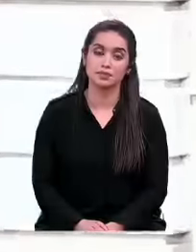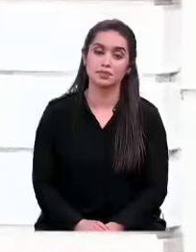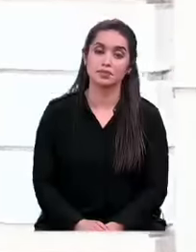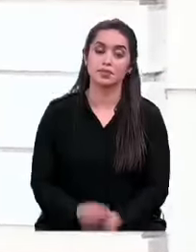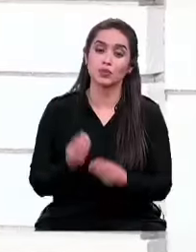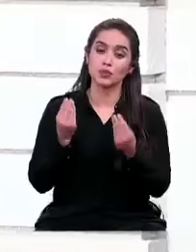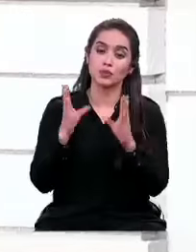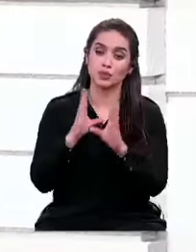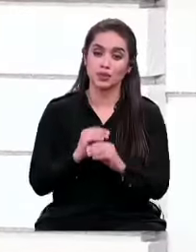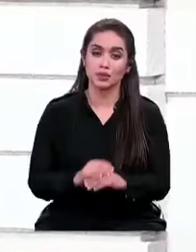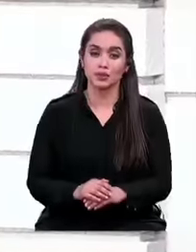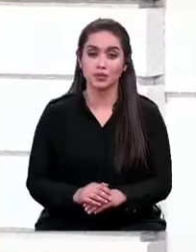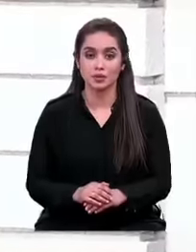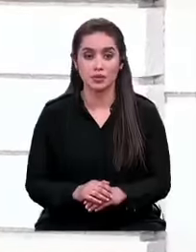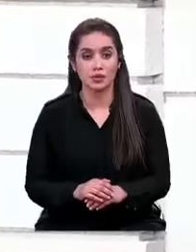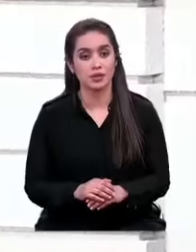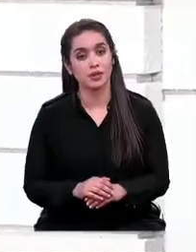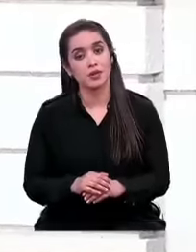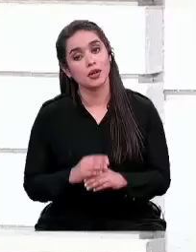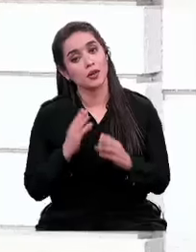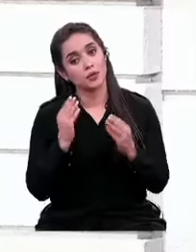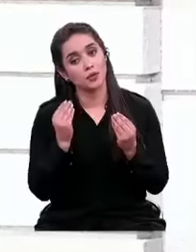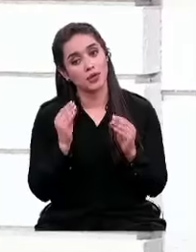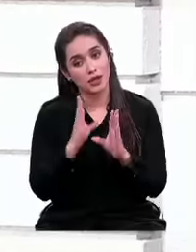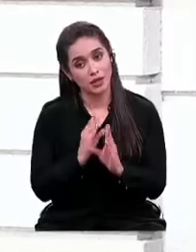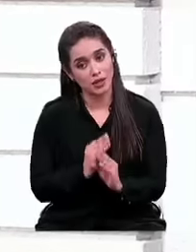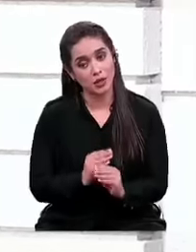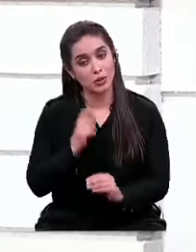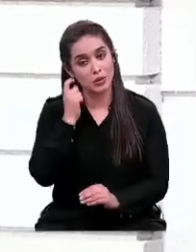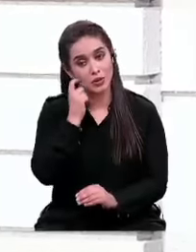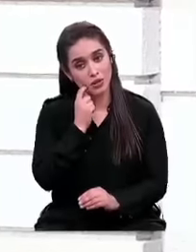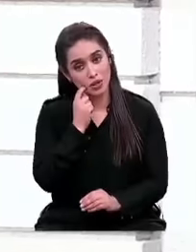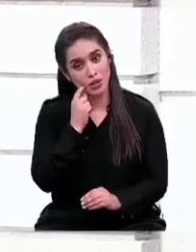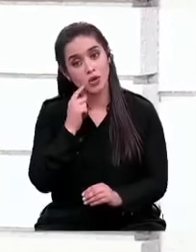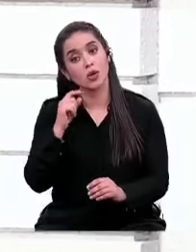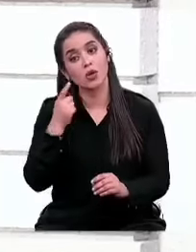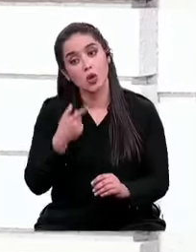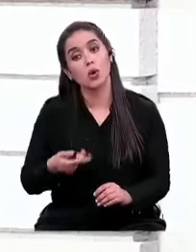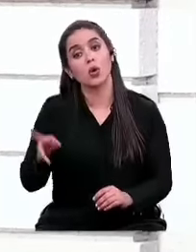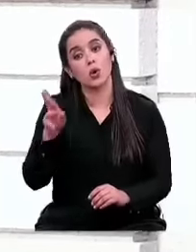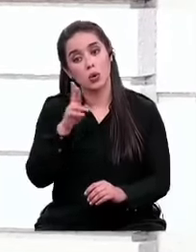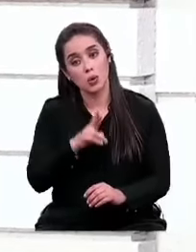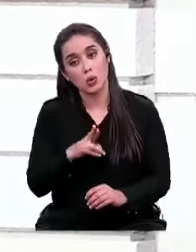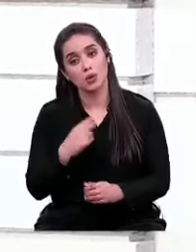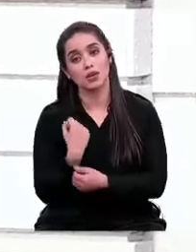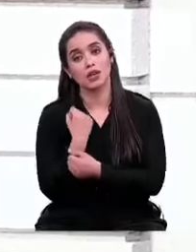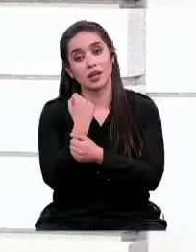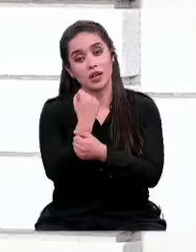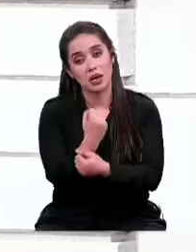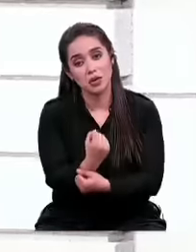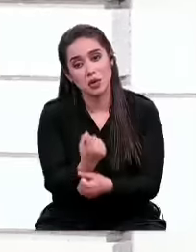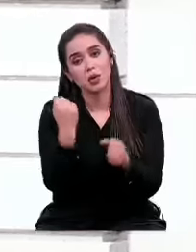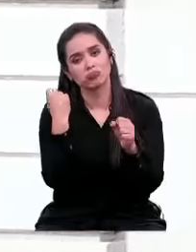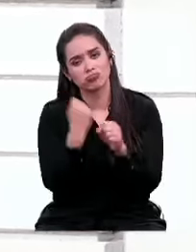acá. Buenas noches. Muy buenas noches, Mario. Una vez más te estamos acompañando en esta hermosa tarea que